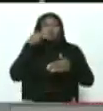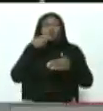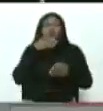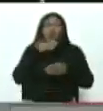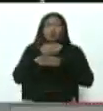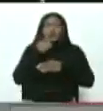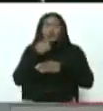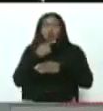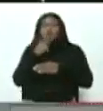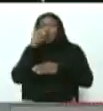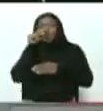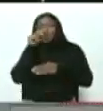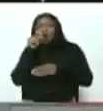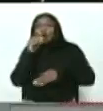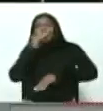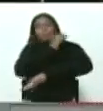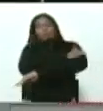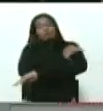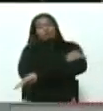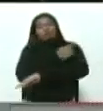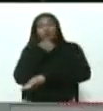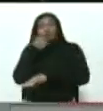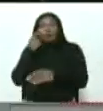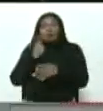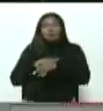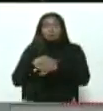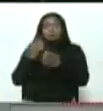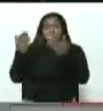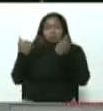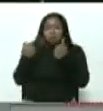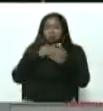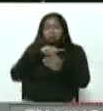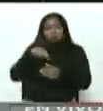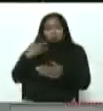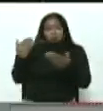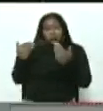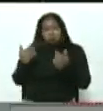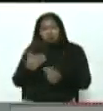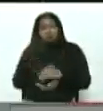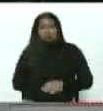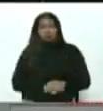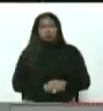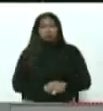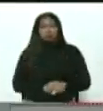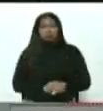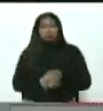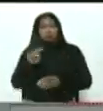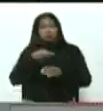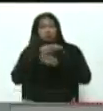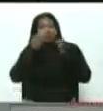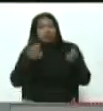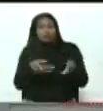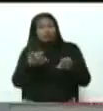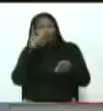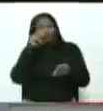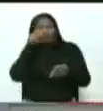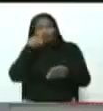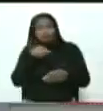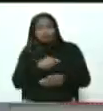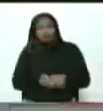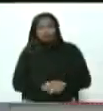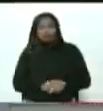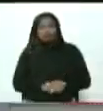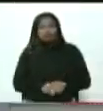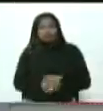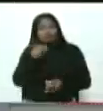señor opositor, usted está a tiempo, véngase con nosotros. Este gobernador es